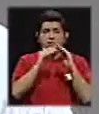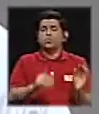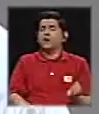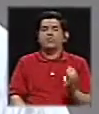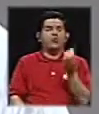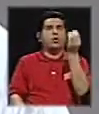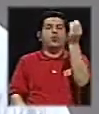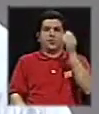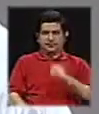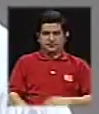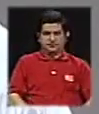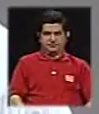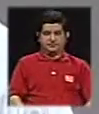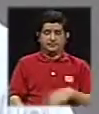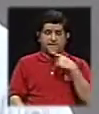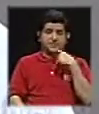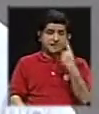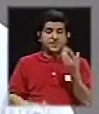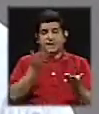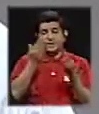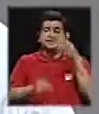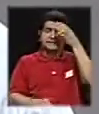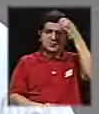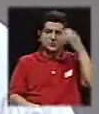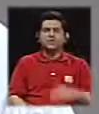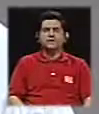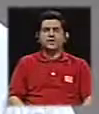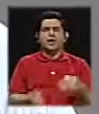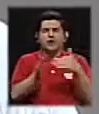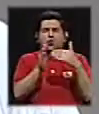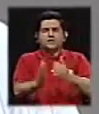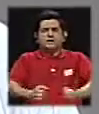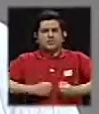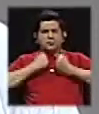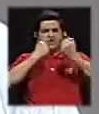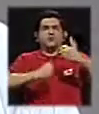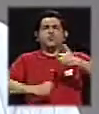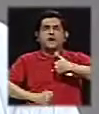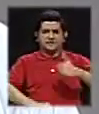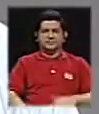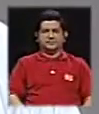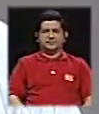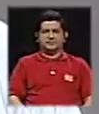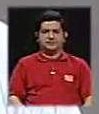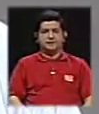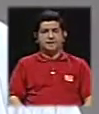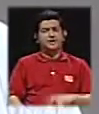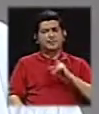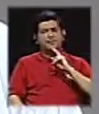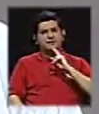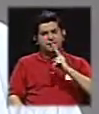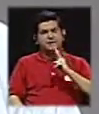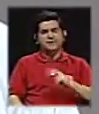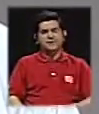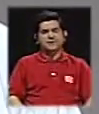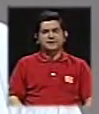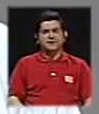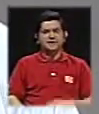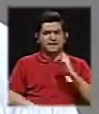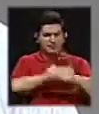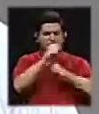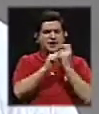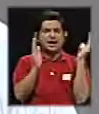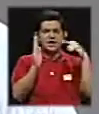joven. Puedo decir entonces que es una cultura revitalizada. En realidad, cuando en el